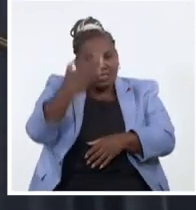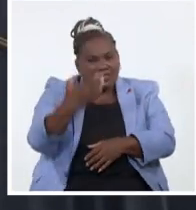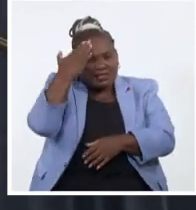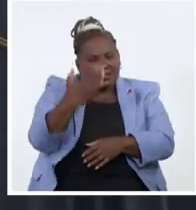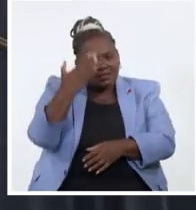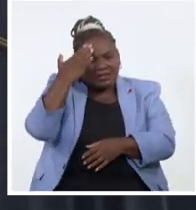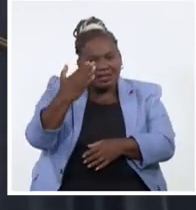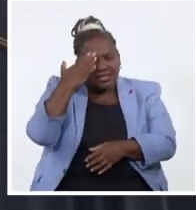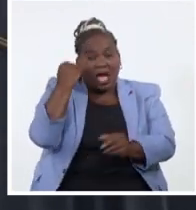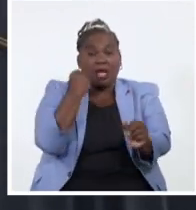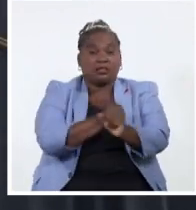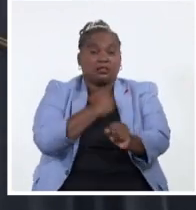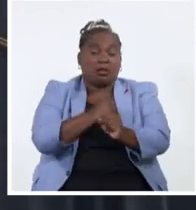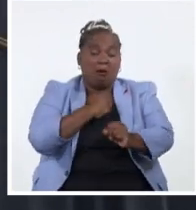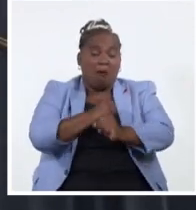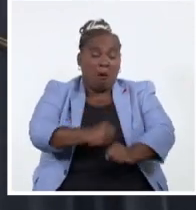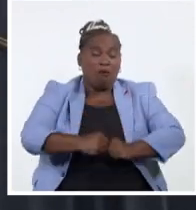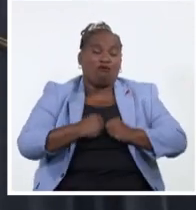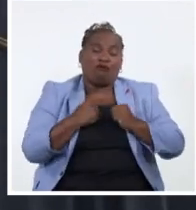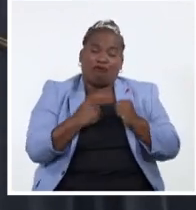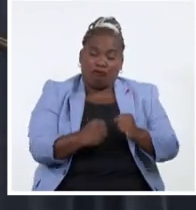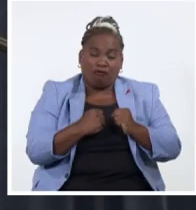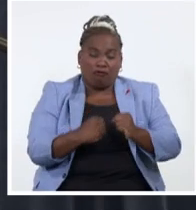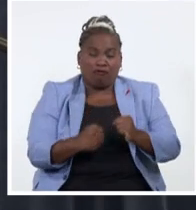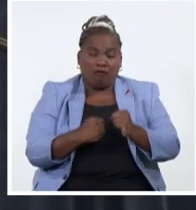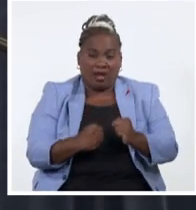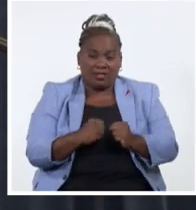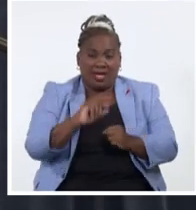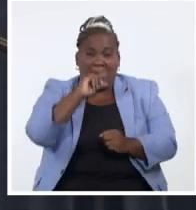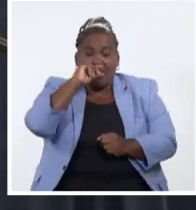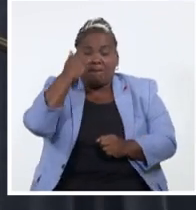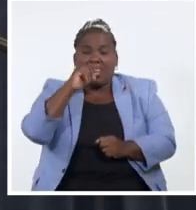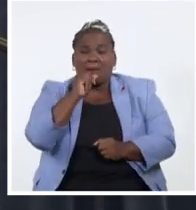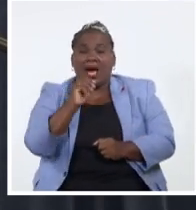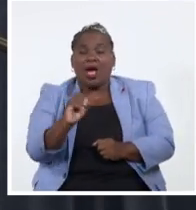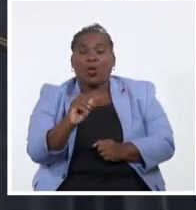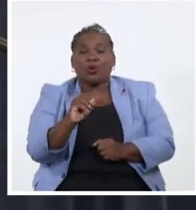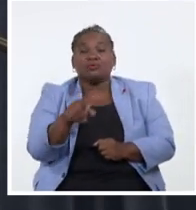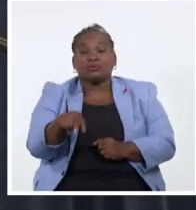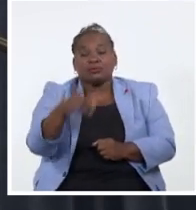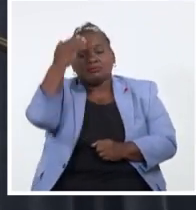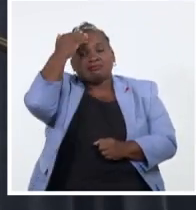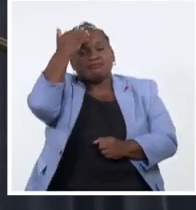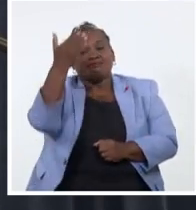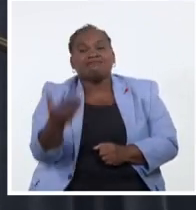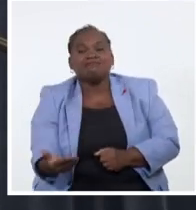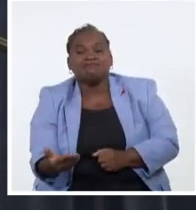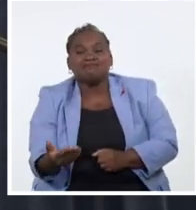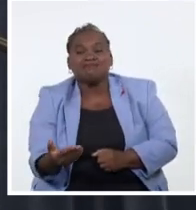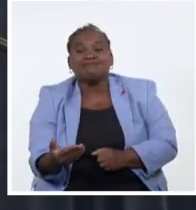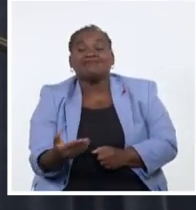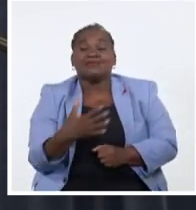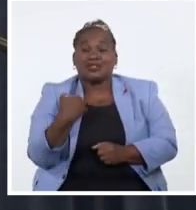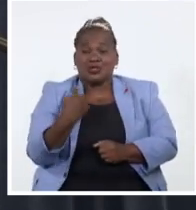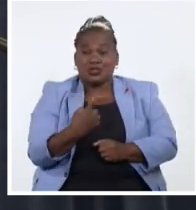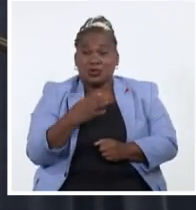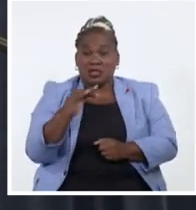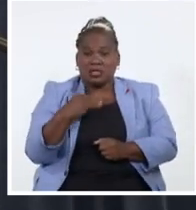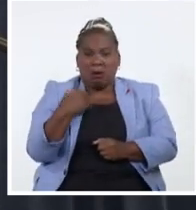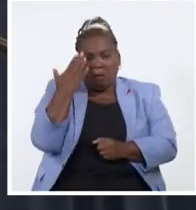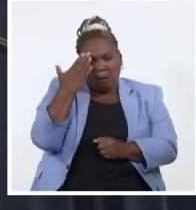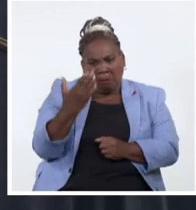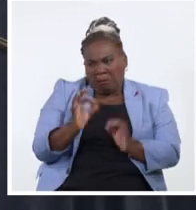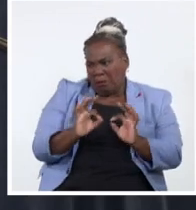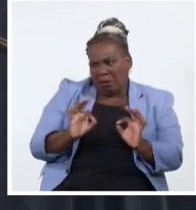se jugaron su papel en esos momentos difíciles por lo tanto en eterno agradecimiento que que nosotros decimos no nos tienen que